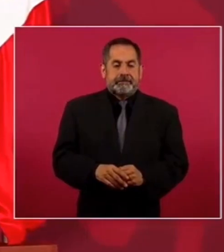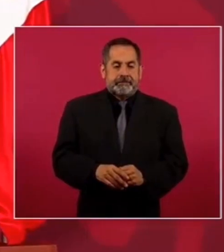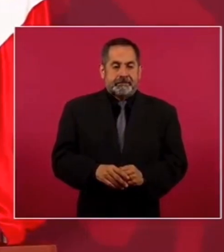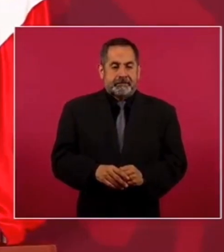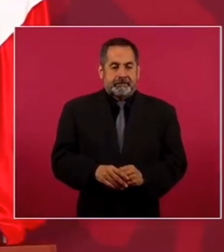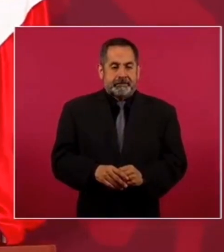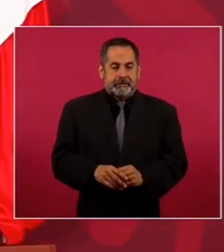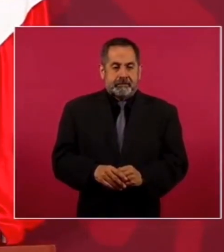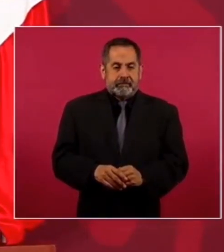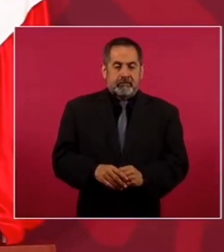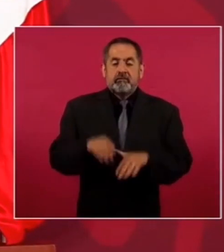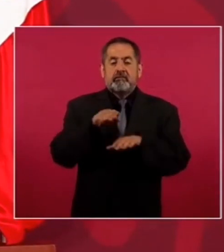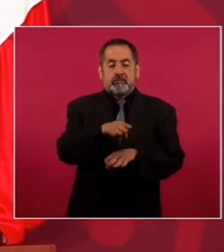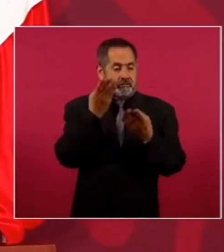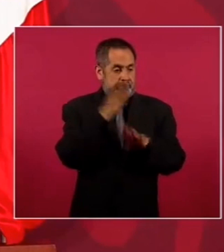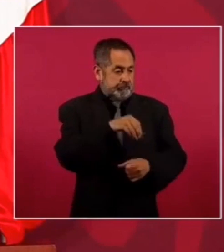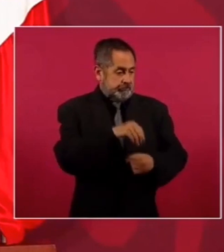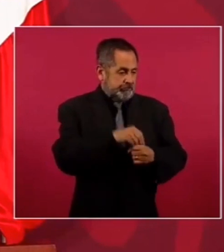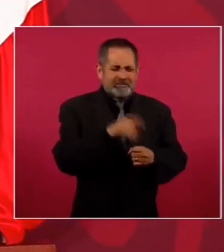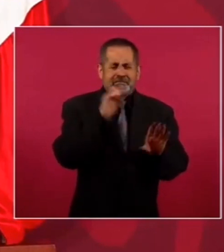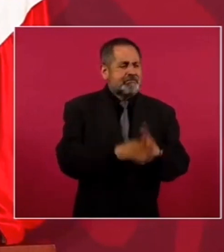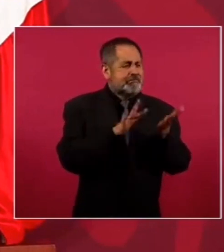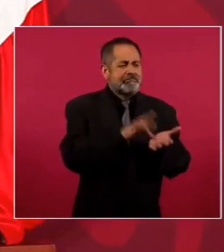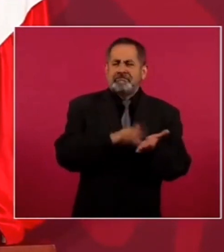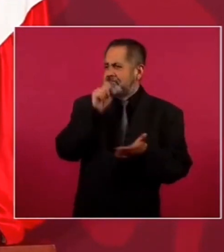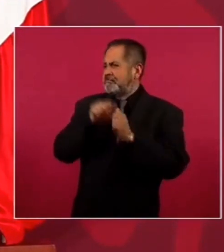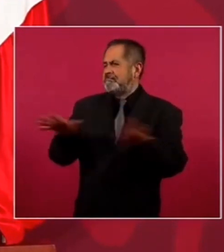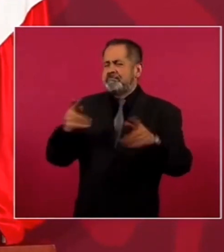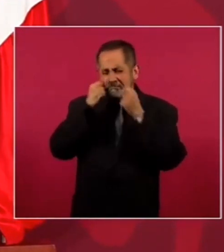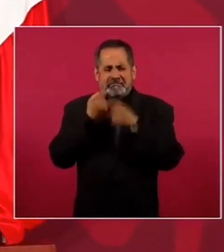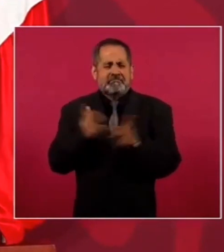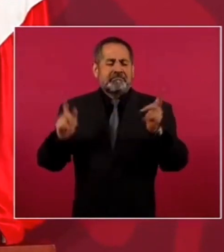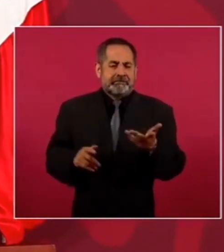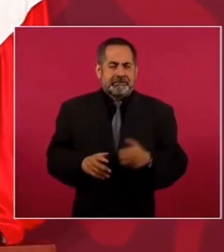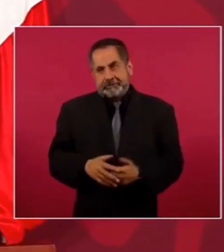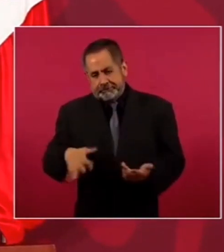puedo violar el secreto bancario cuando quiera, de esto que hablábamos.